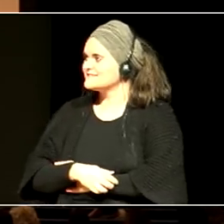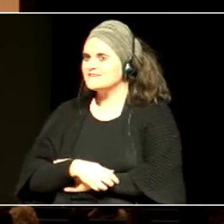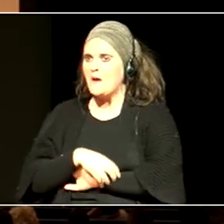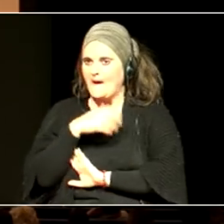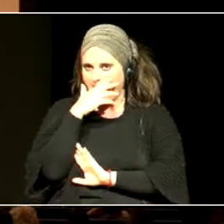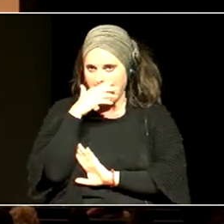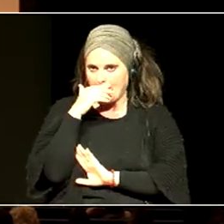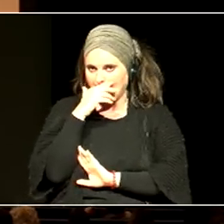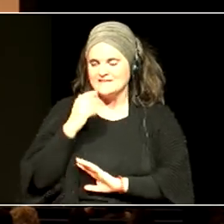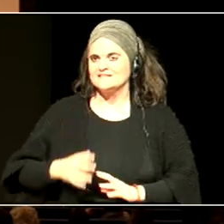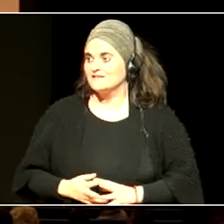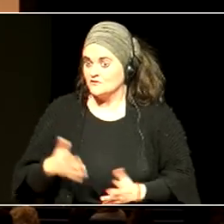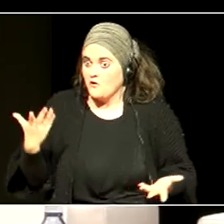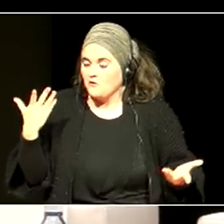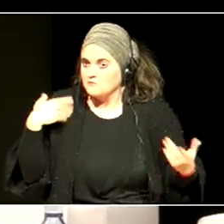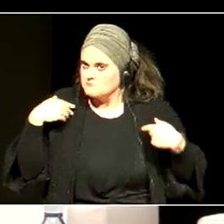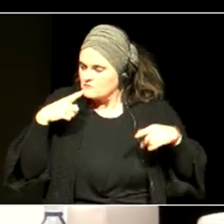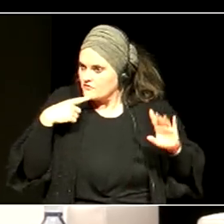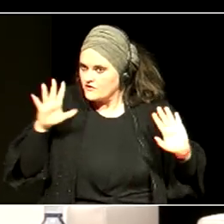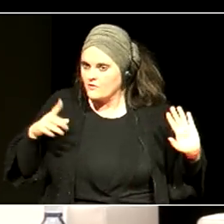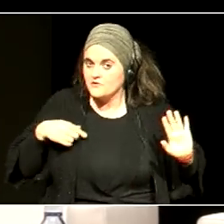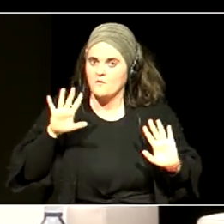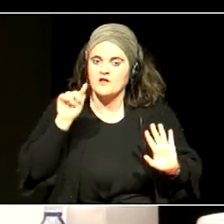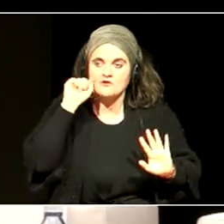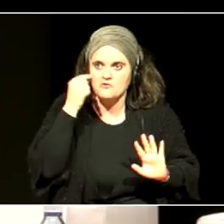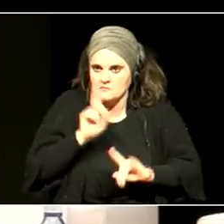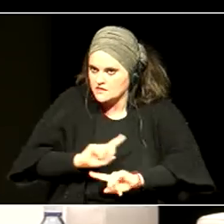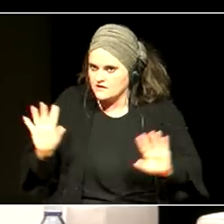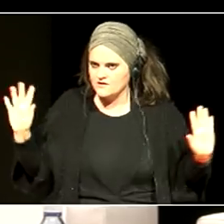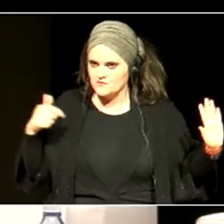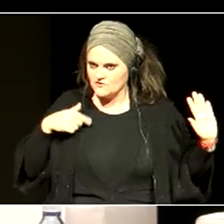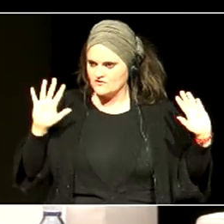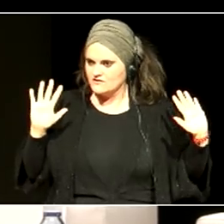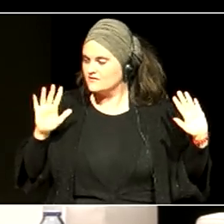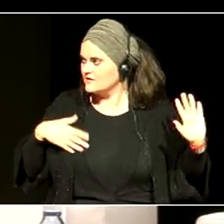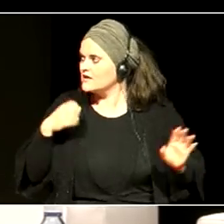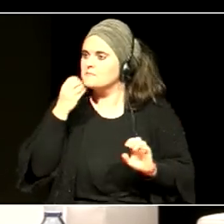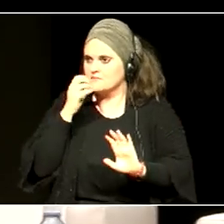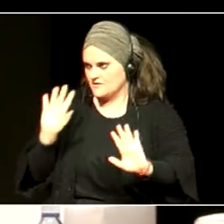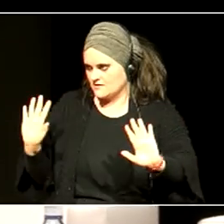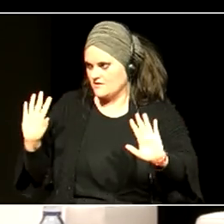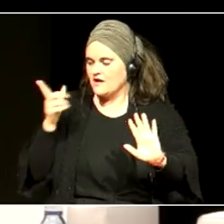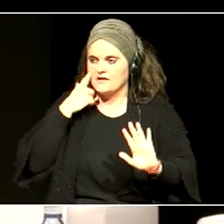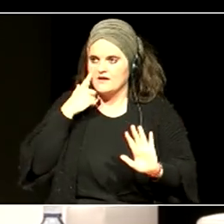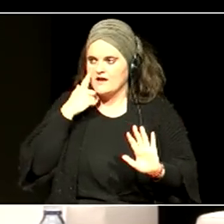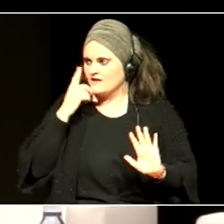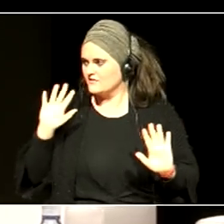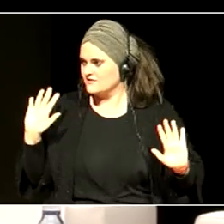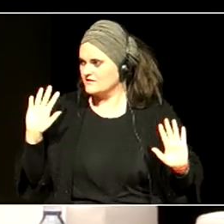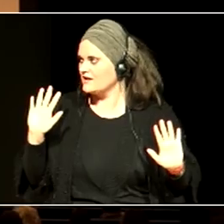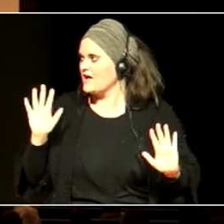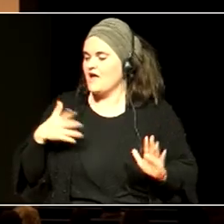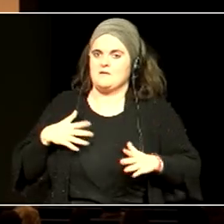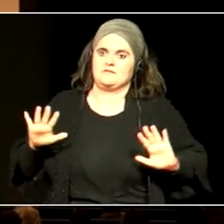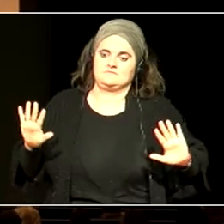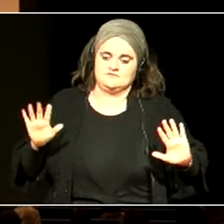centrat no digo digo pero igual yo no me he enterado o sea qui decir que V o sea claro a ver desde